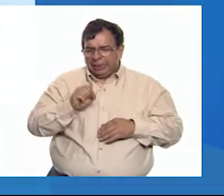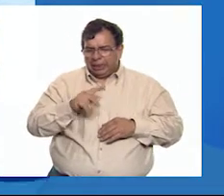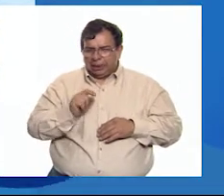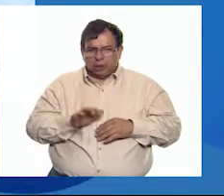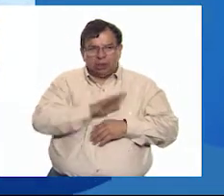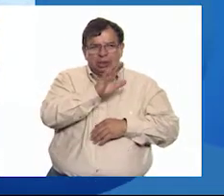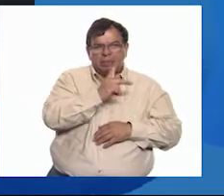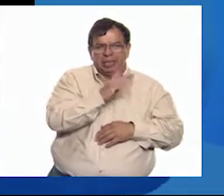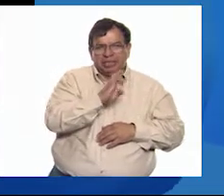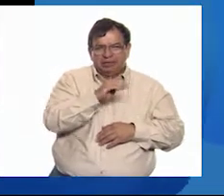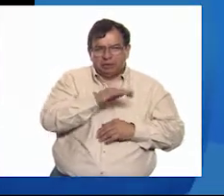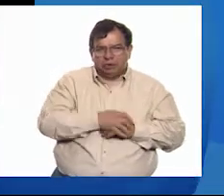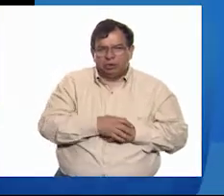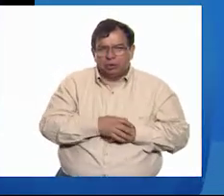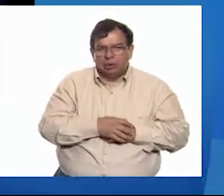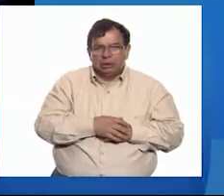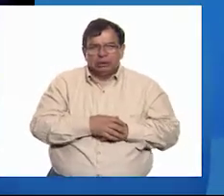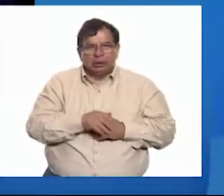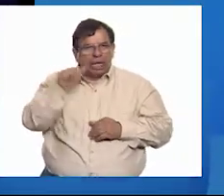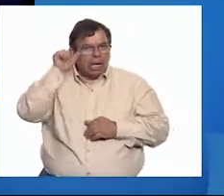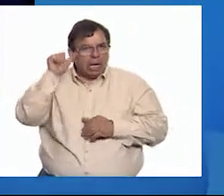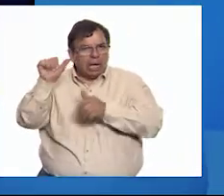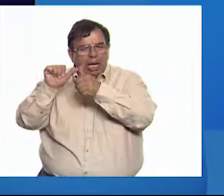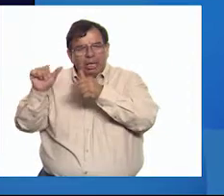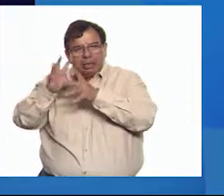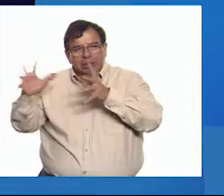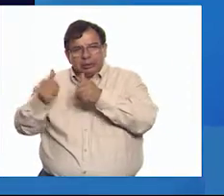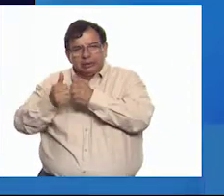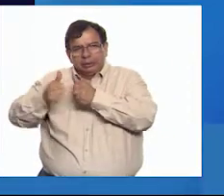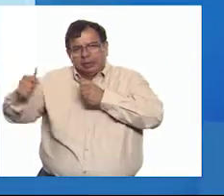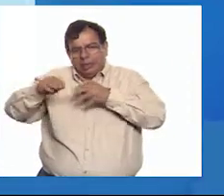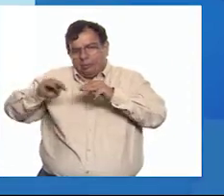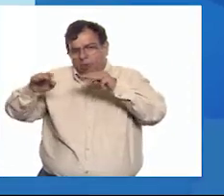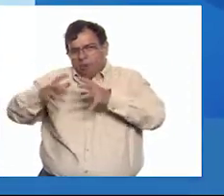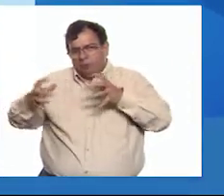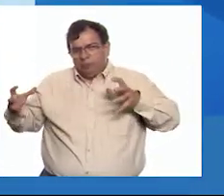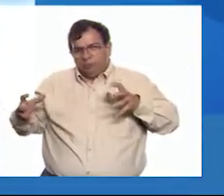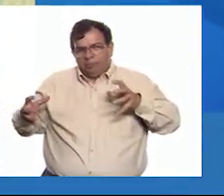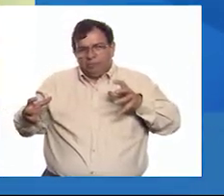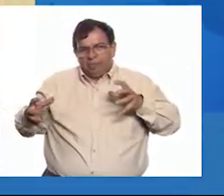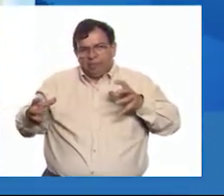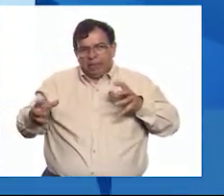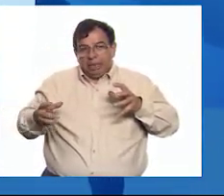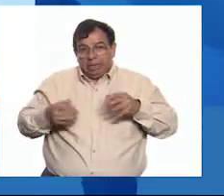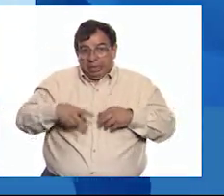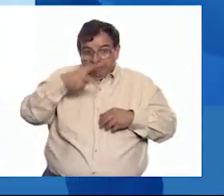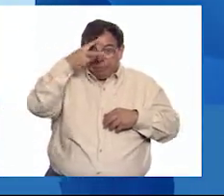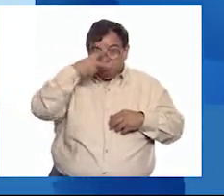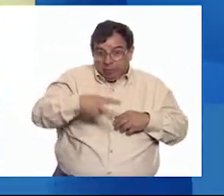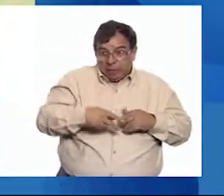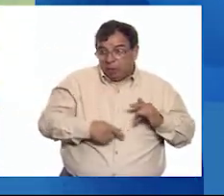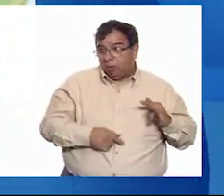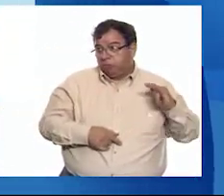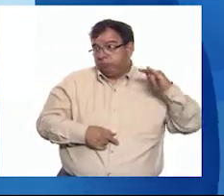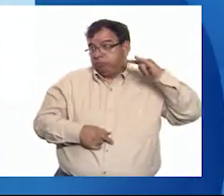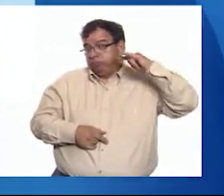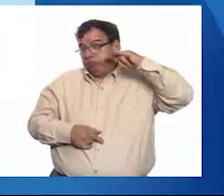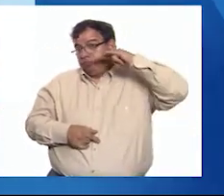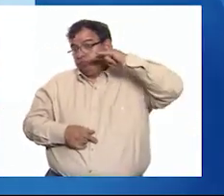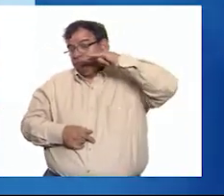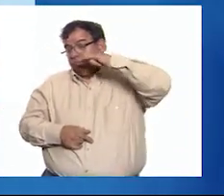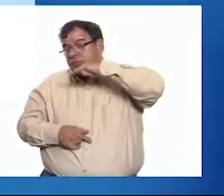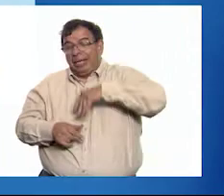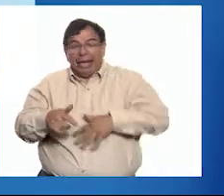y Pacífico, y separado de Asia por los mares de Arafura y Timor. Para llegar a Australia desde la Ciudad de México, hay que